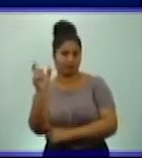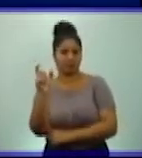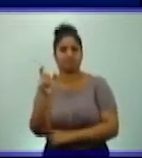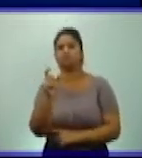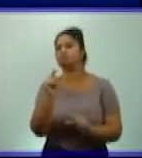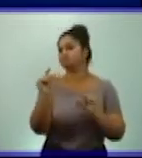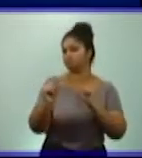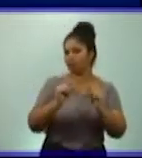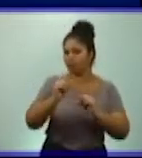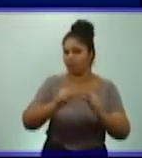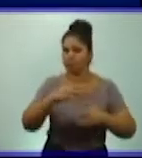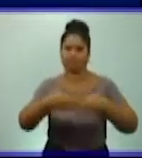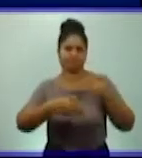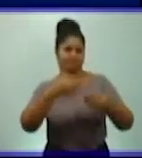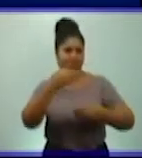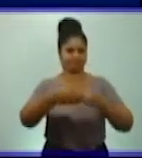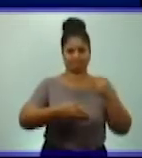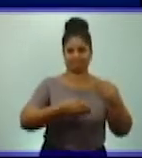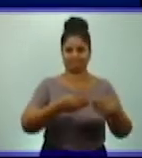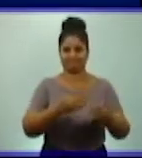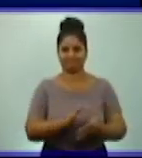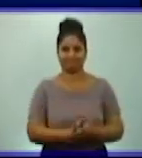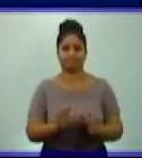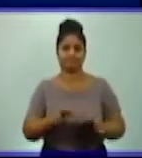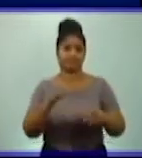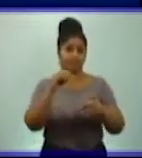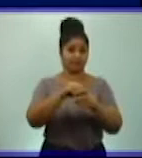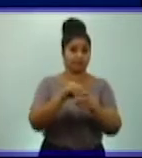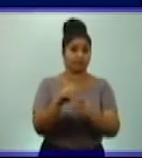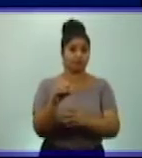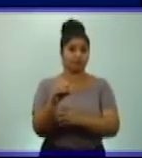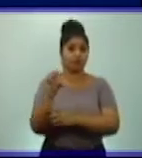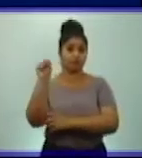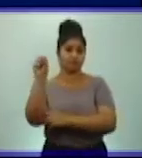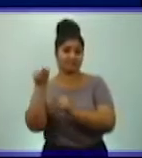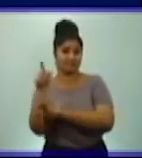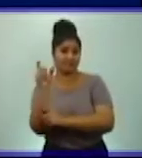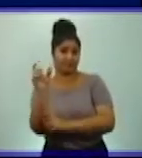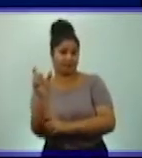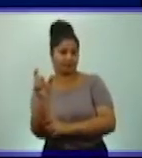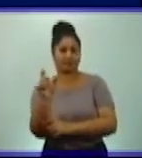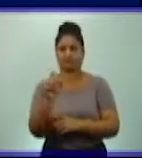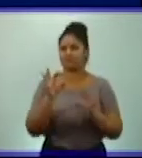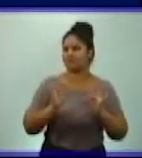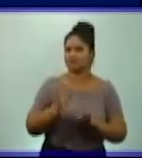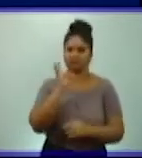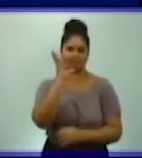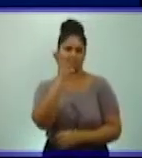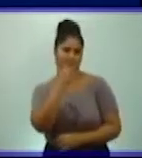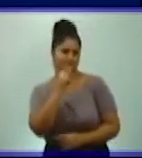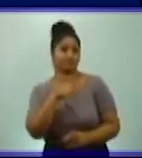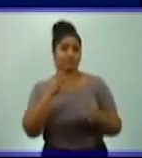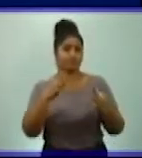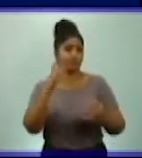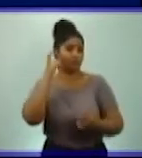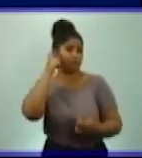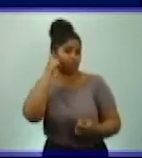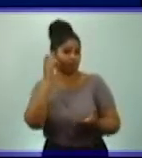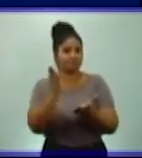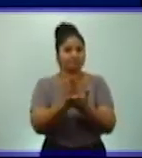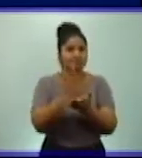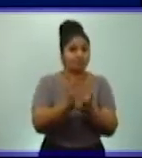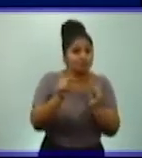poética a través de sus sonetos. Y bueno, llega aquí y Sor Juana Inés de la Cruz es una de sus principales cultivadoras en